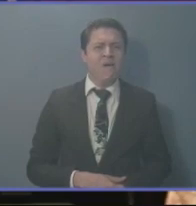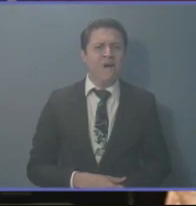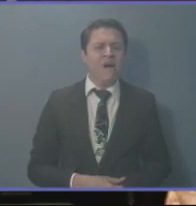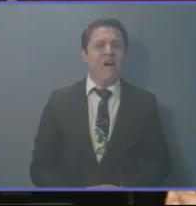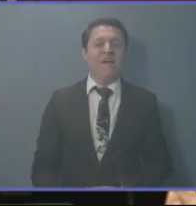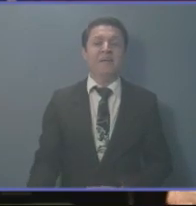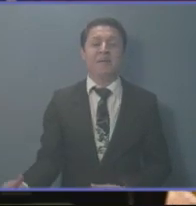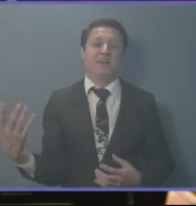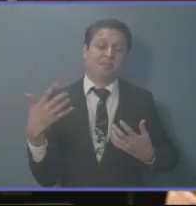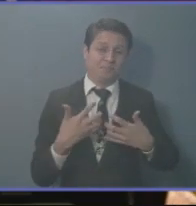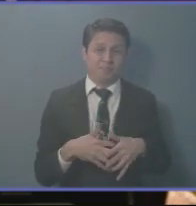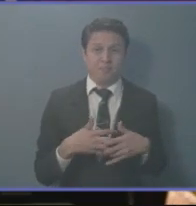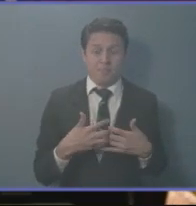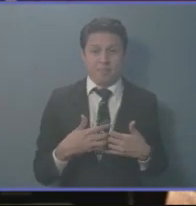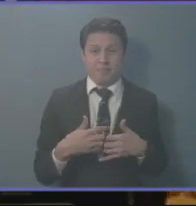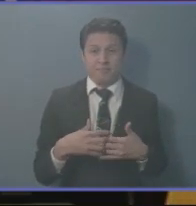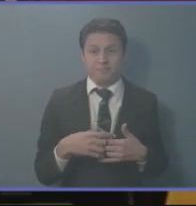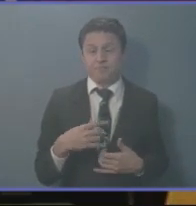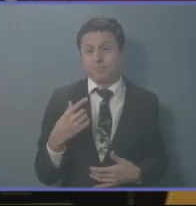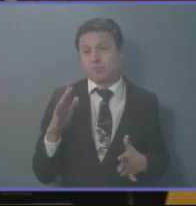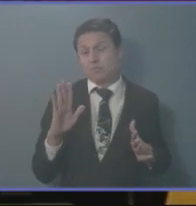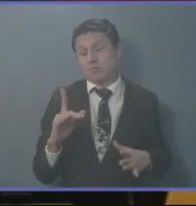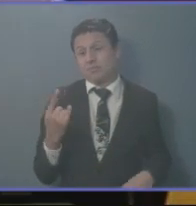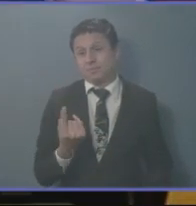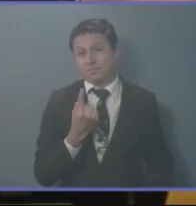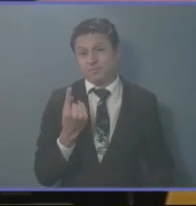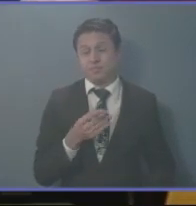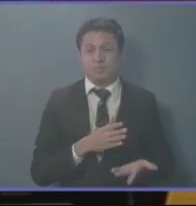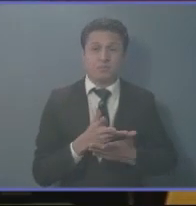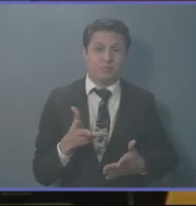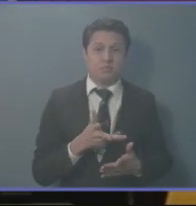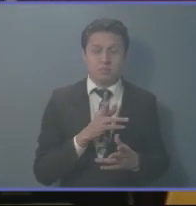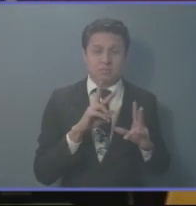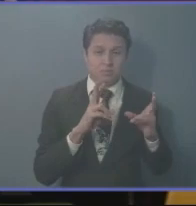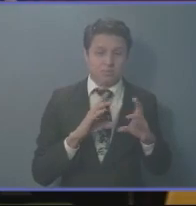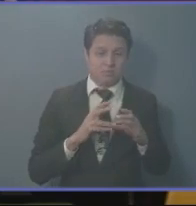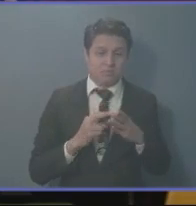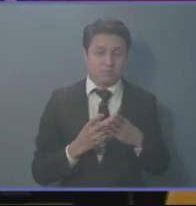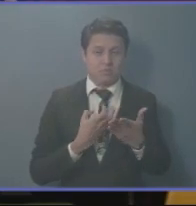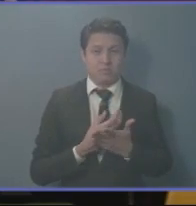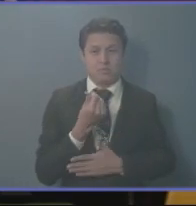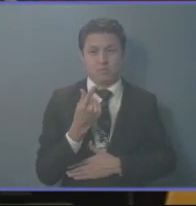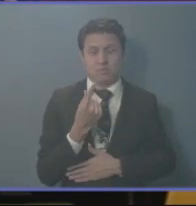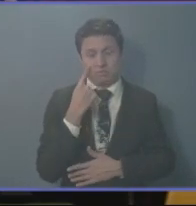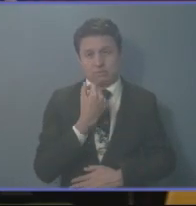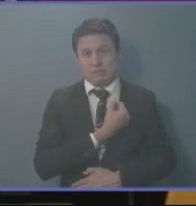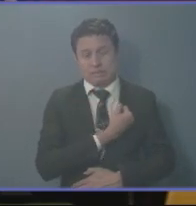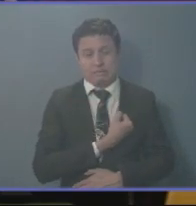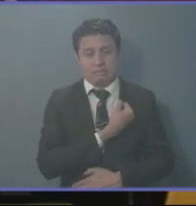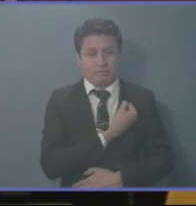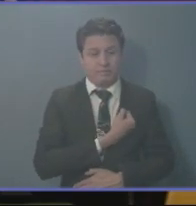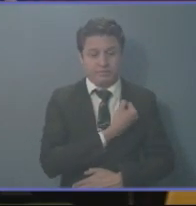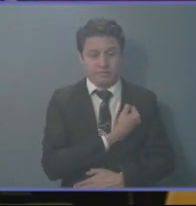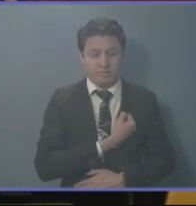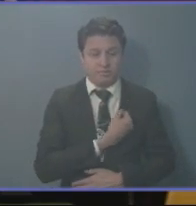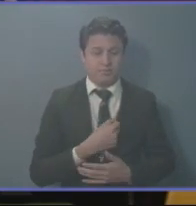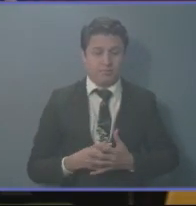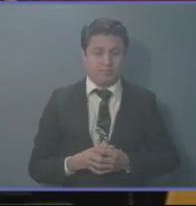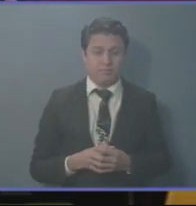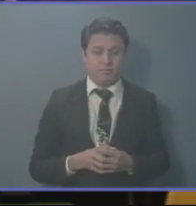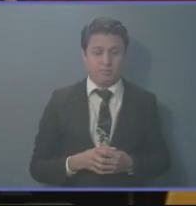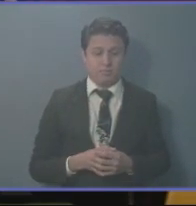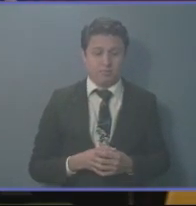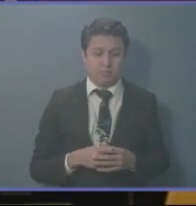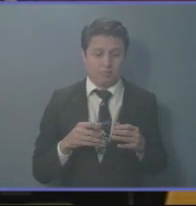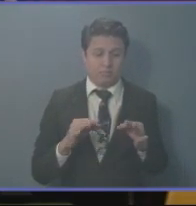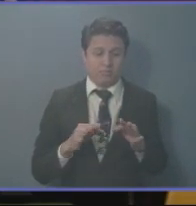La micro y pequeña empresa son los que dentro de todo el sector económico están sufriendo en gran